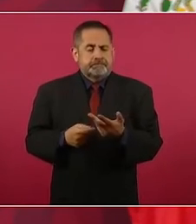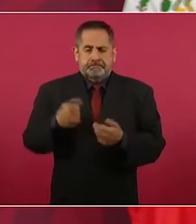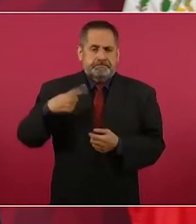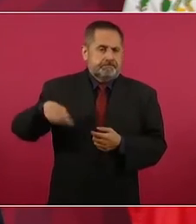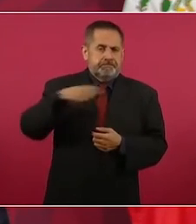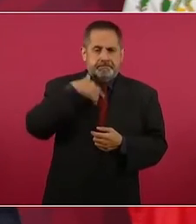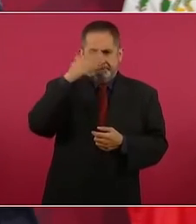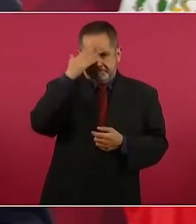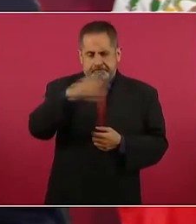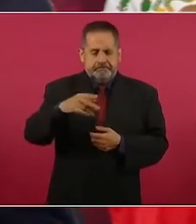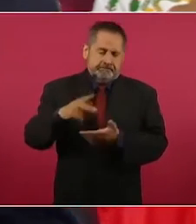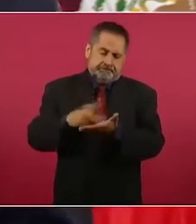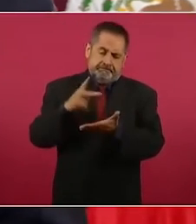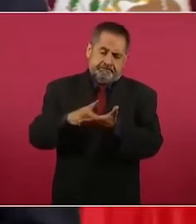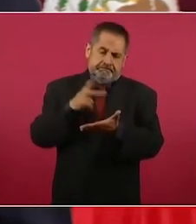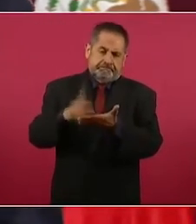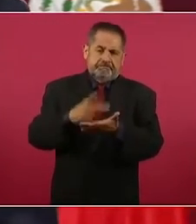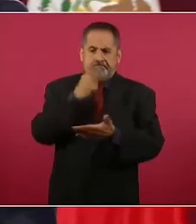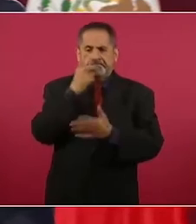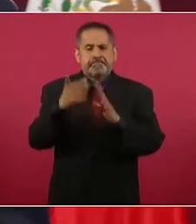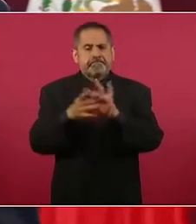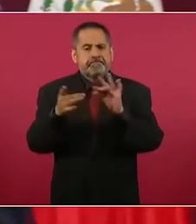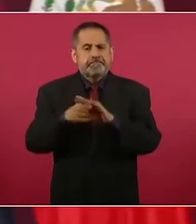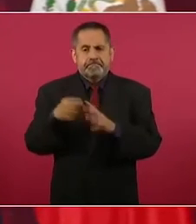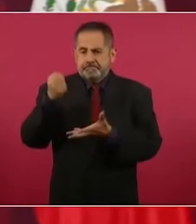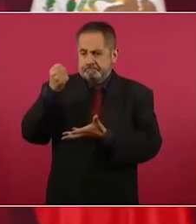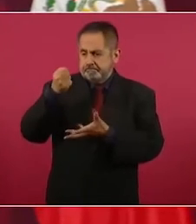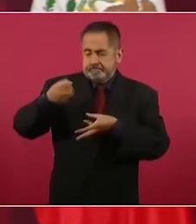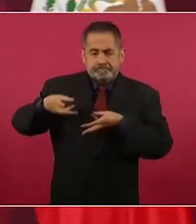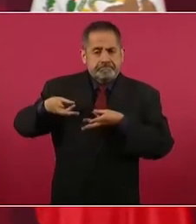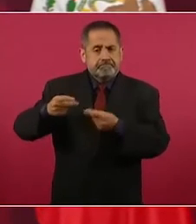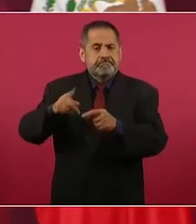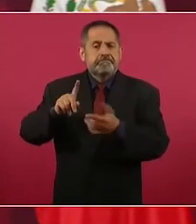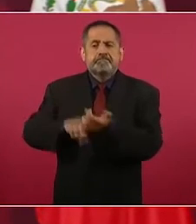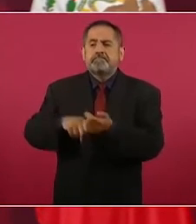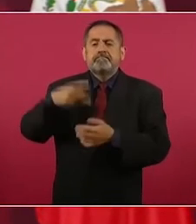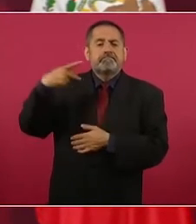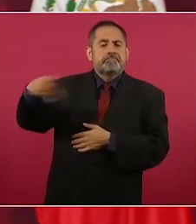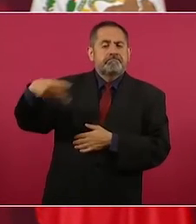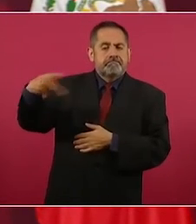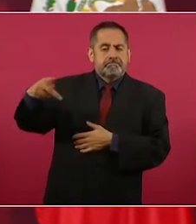sabemos y lo hemos dicho muchas veces, es dinero del pueblo.